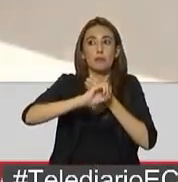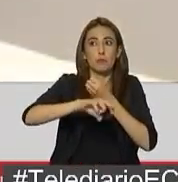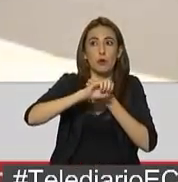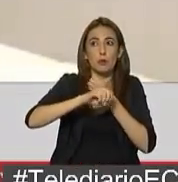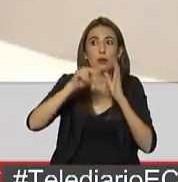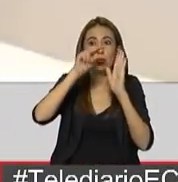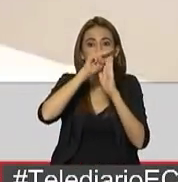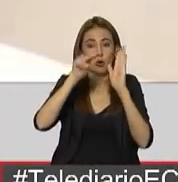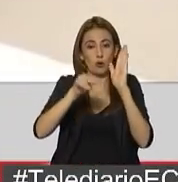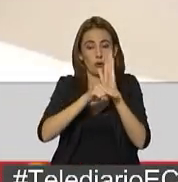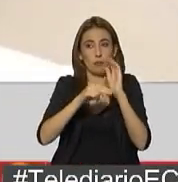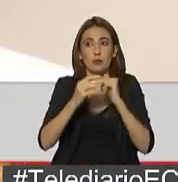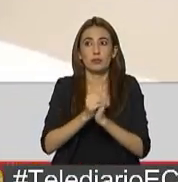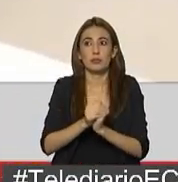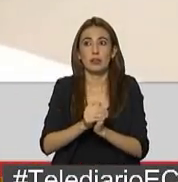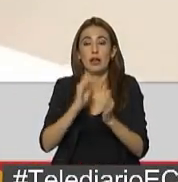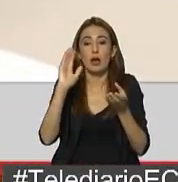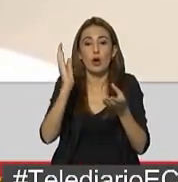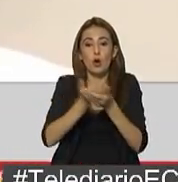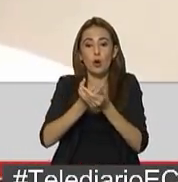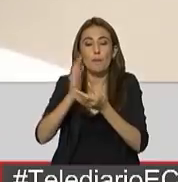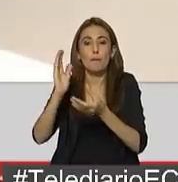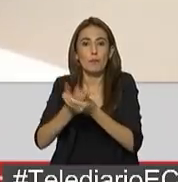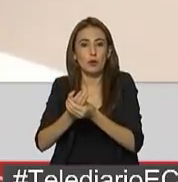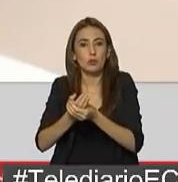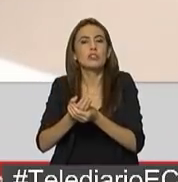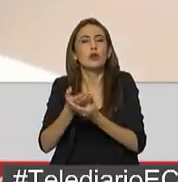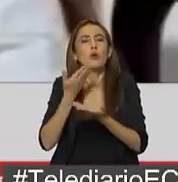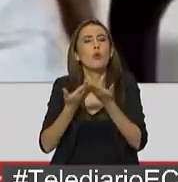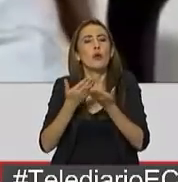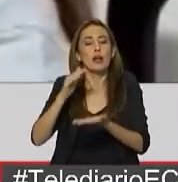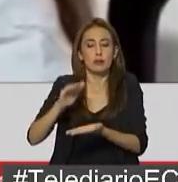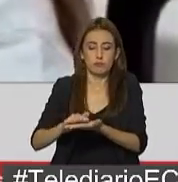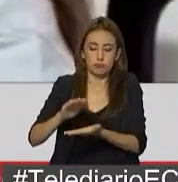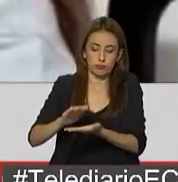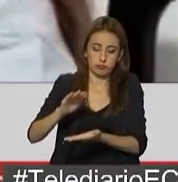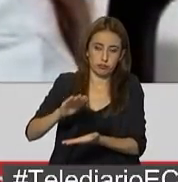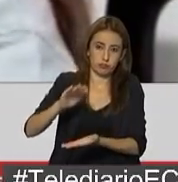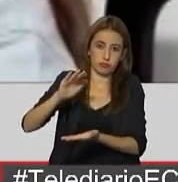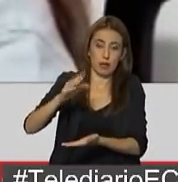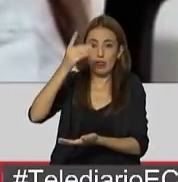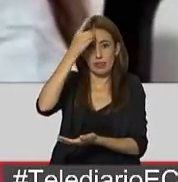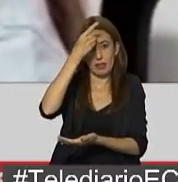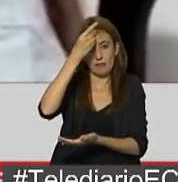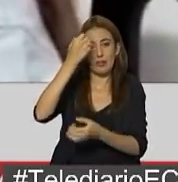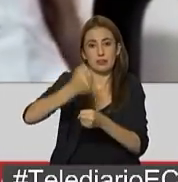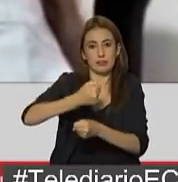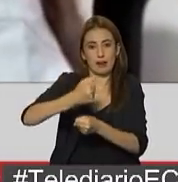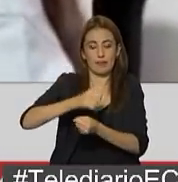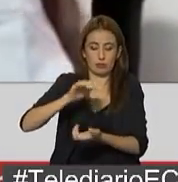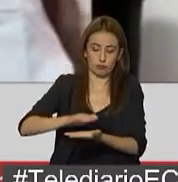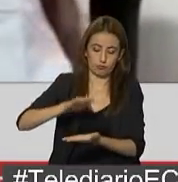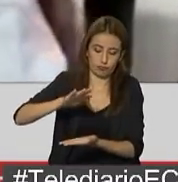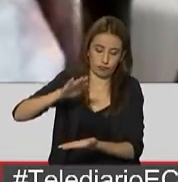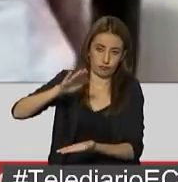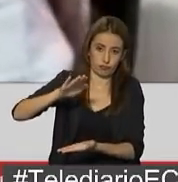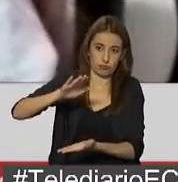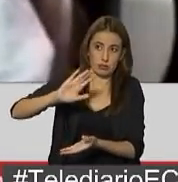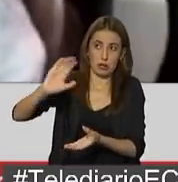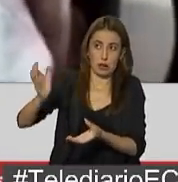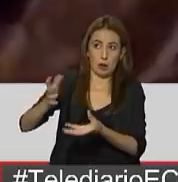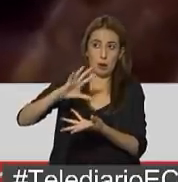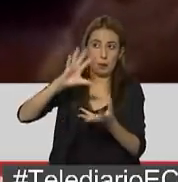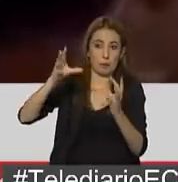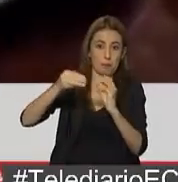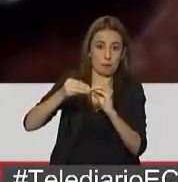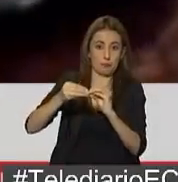El contenido de este portafolio es principalmente la acumulación de tareas o de trabajos que han venido realizando estos meses a través